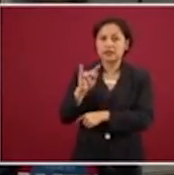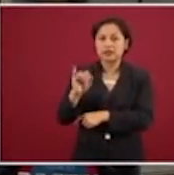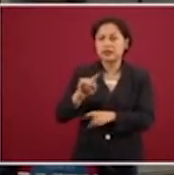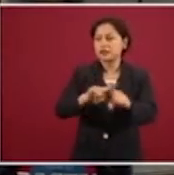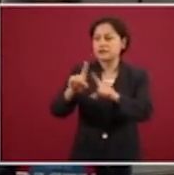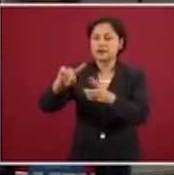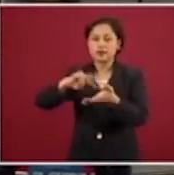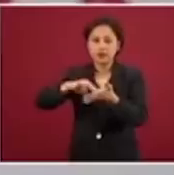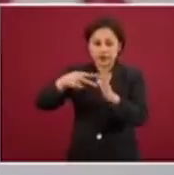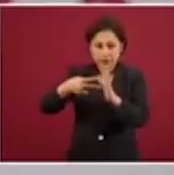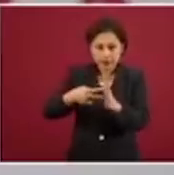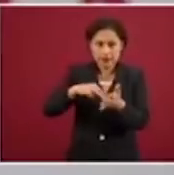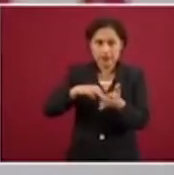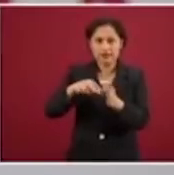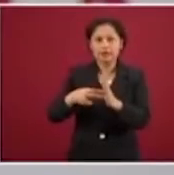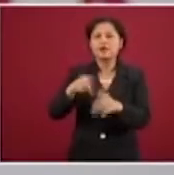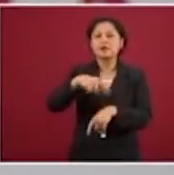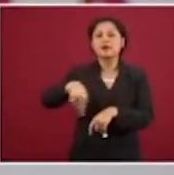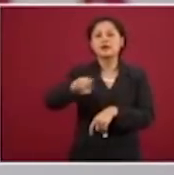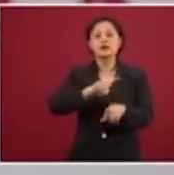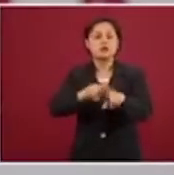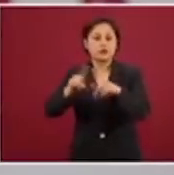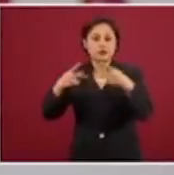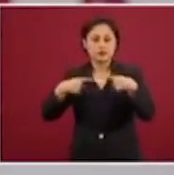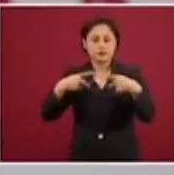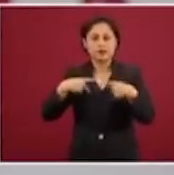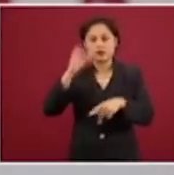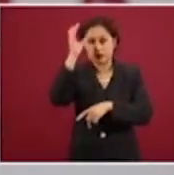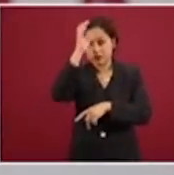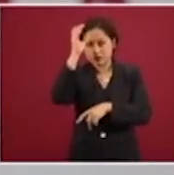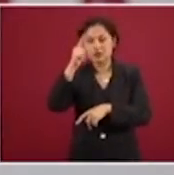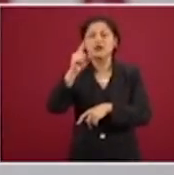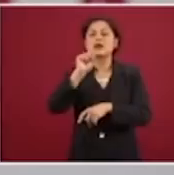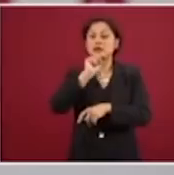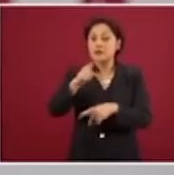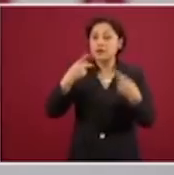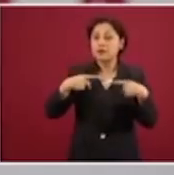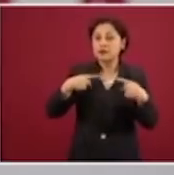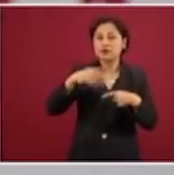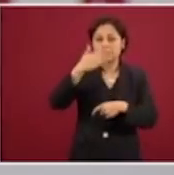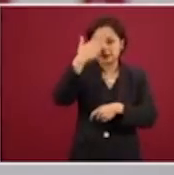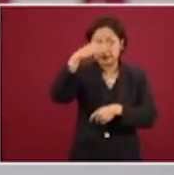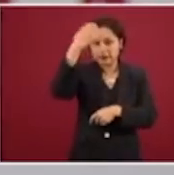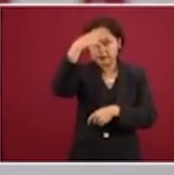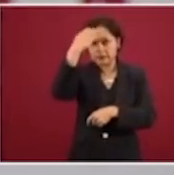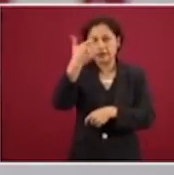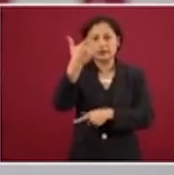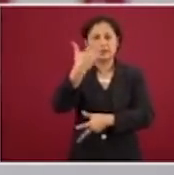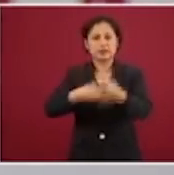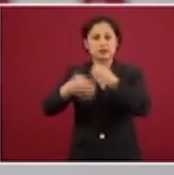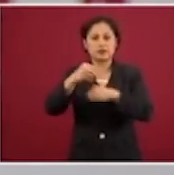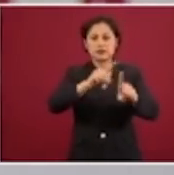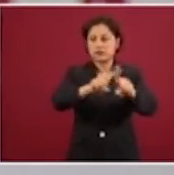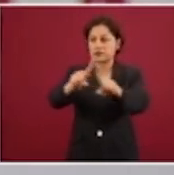otros que tienen contemplado capacidad para ver la visión económica. En este momento se habían identificado